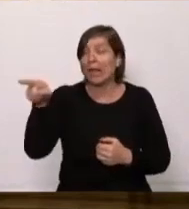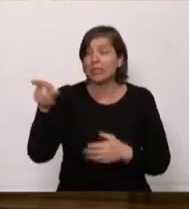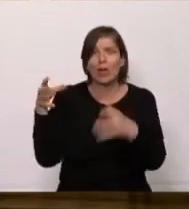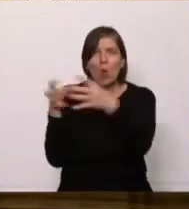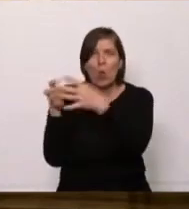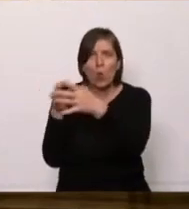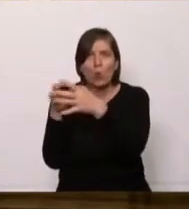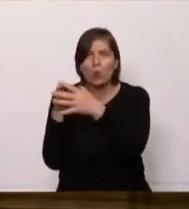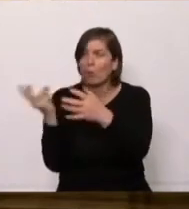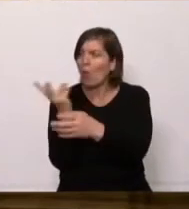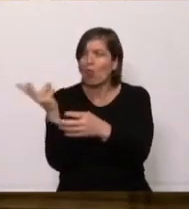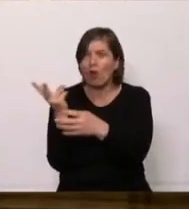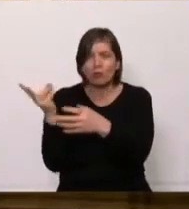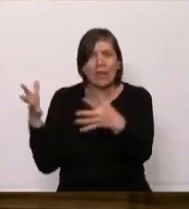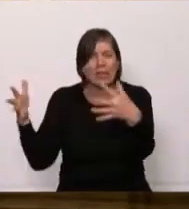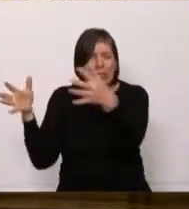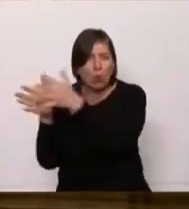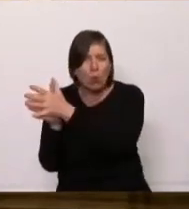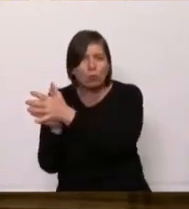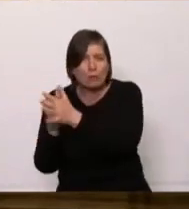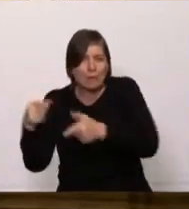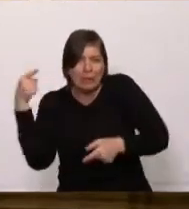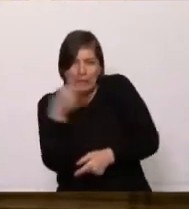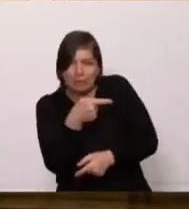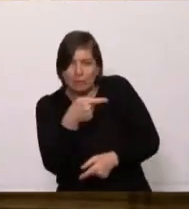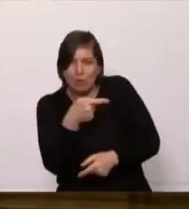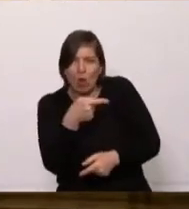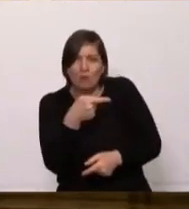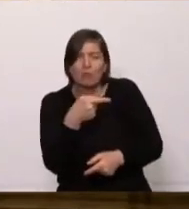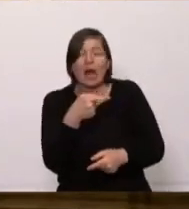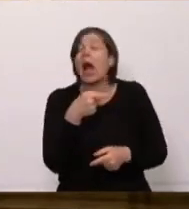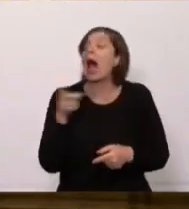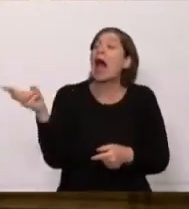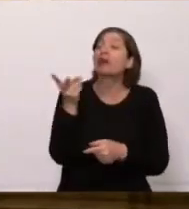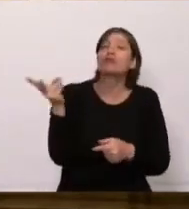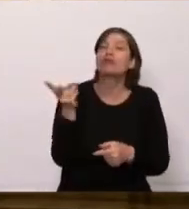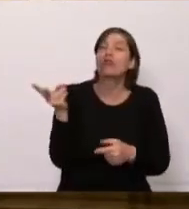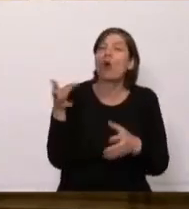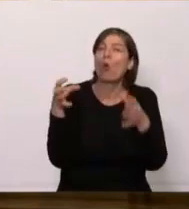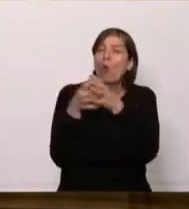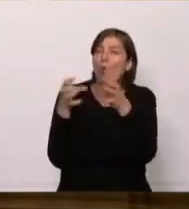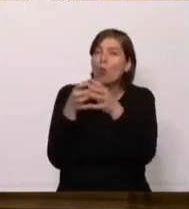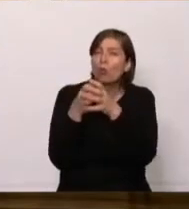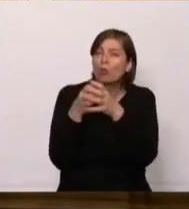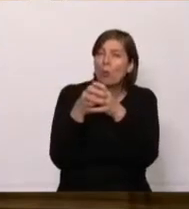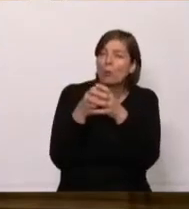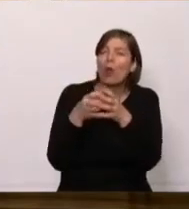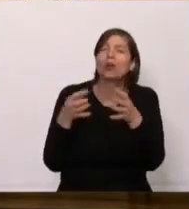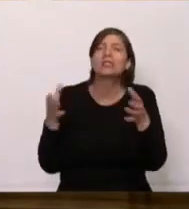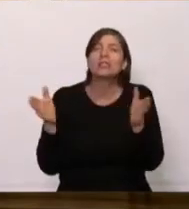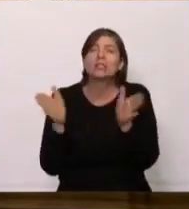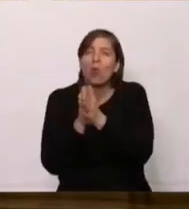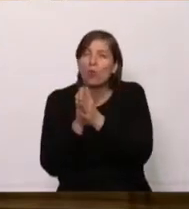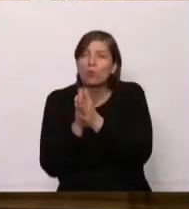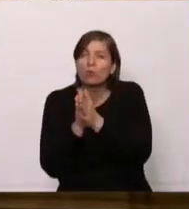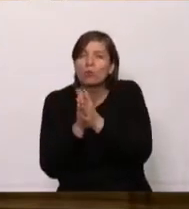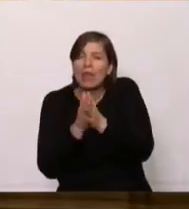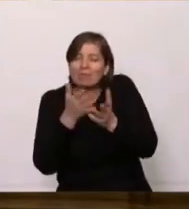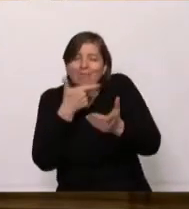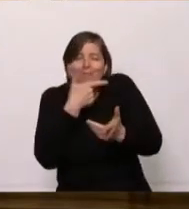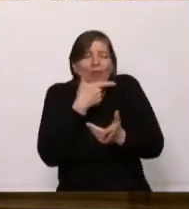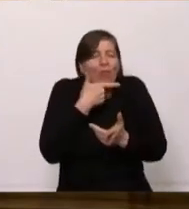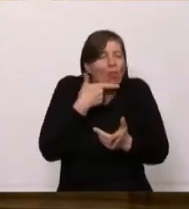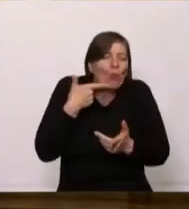estos fariseos y herodianos que se juntan para hacerle trampa, a estos fariseos y herodianos que se juntan y le